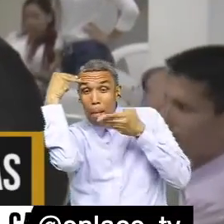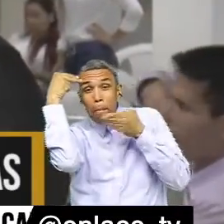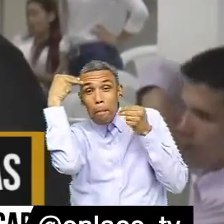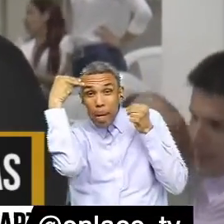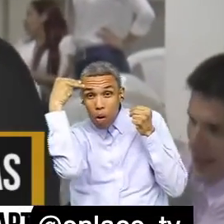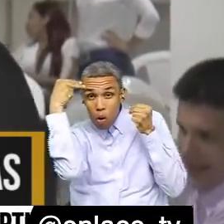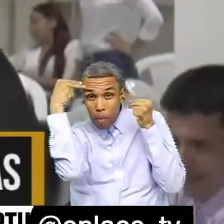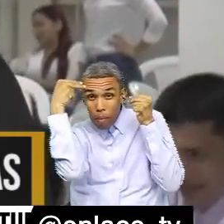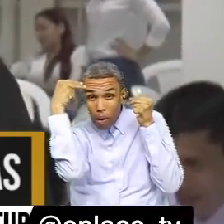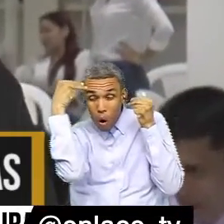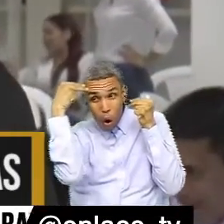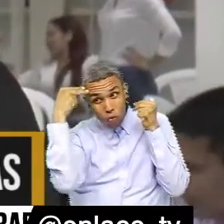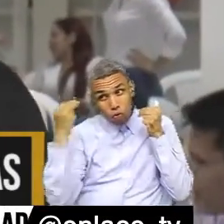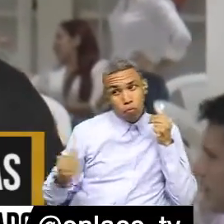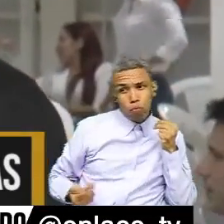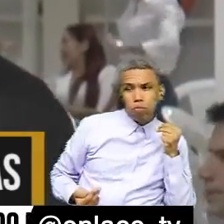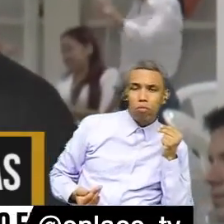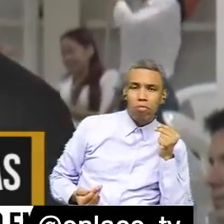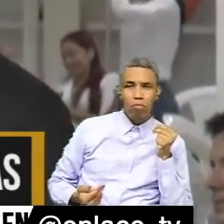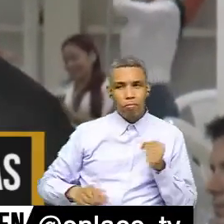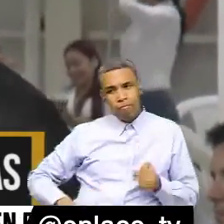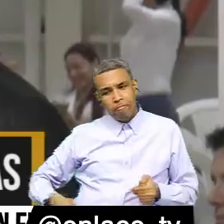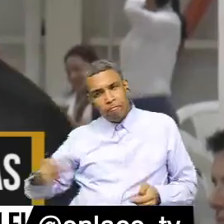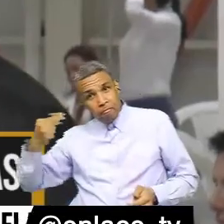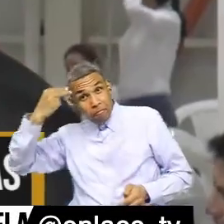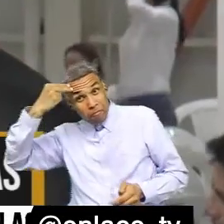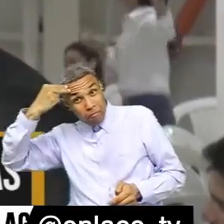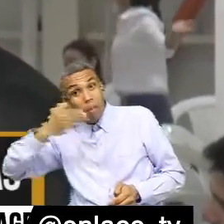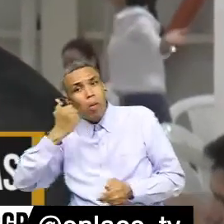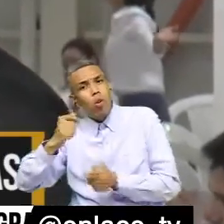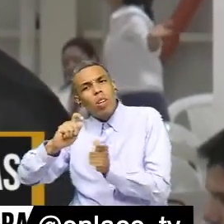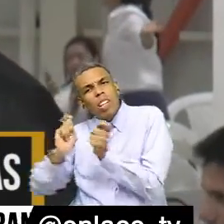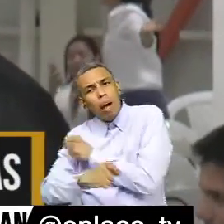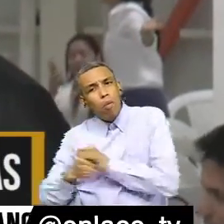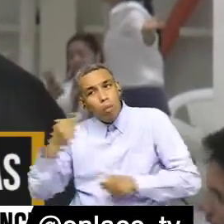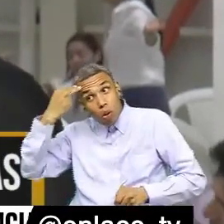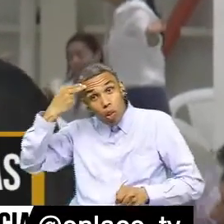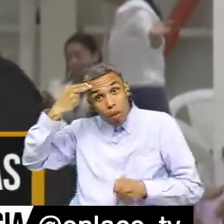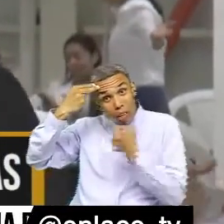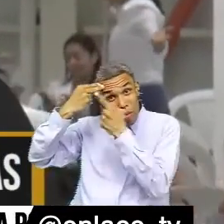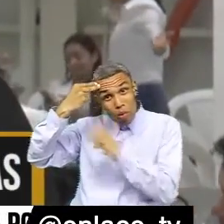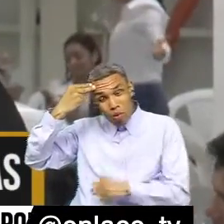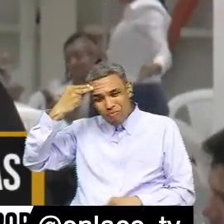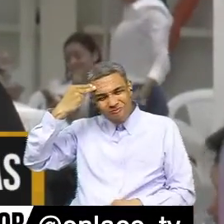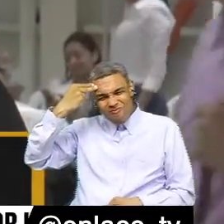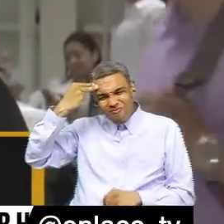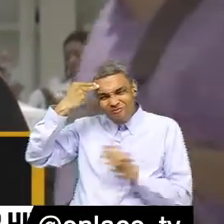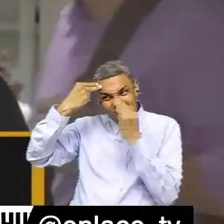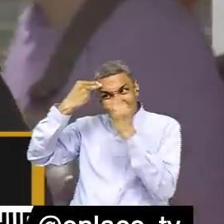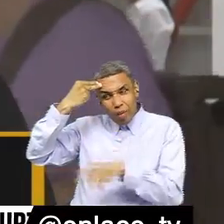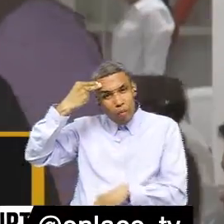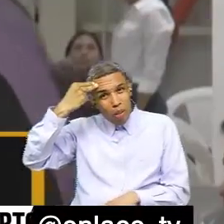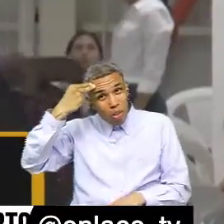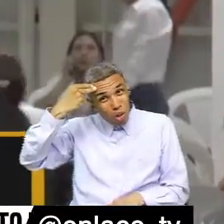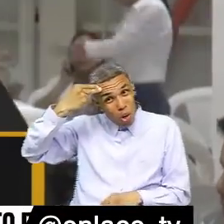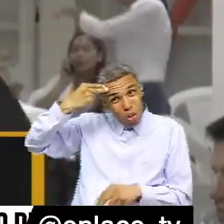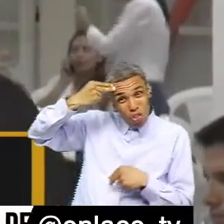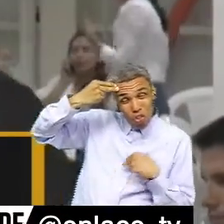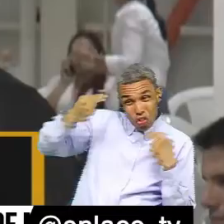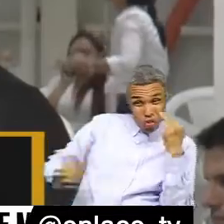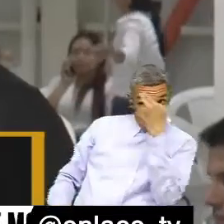ahora carmen especialmente a los televidentes de las noticias lo que usted está diciendo los docentes buenas tardes pues básicamente lo que queremos es